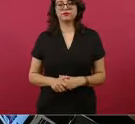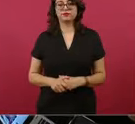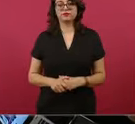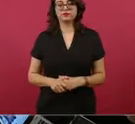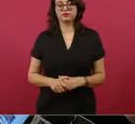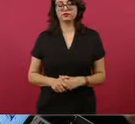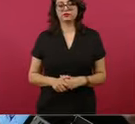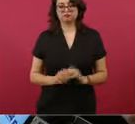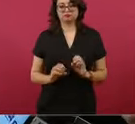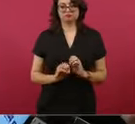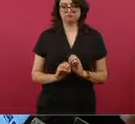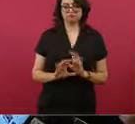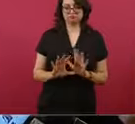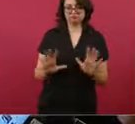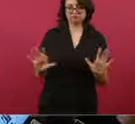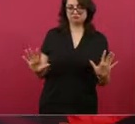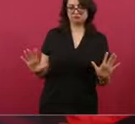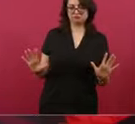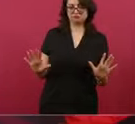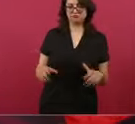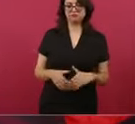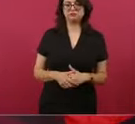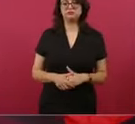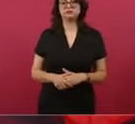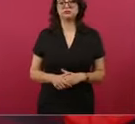Eso también que quede claro.